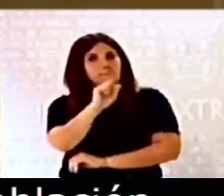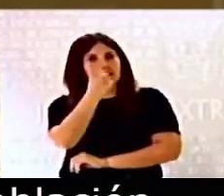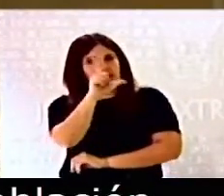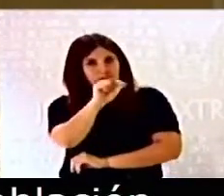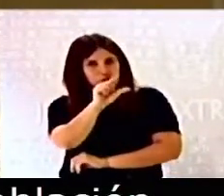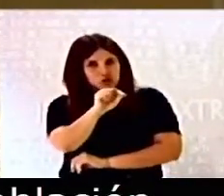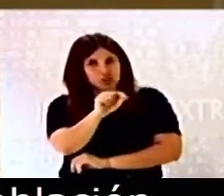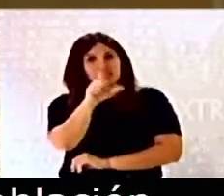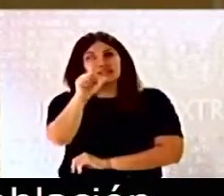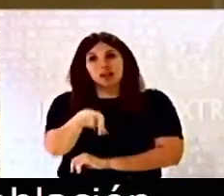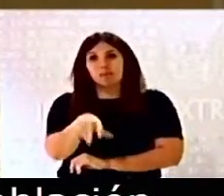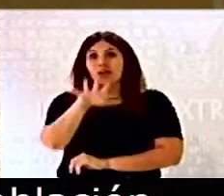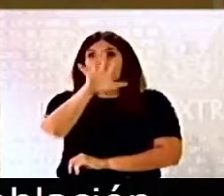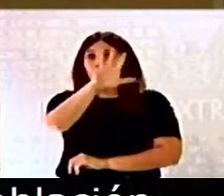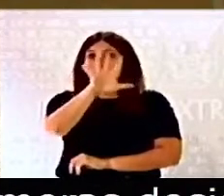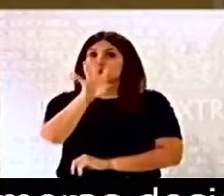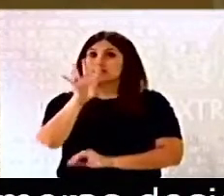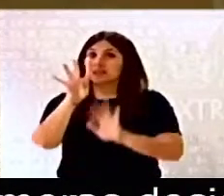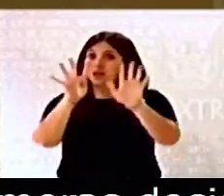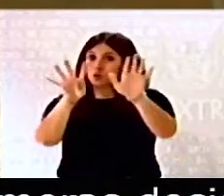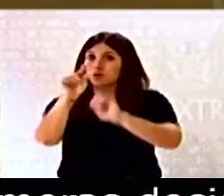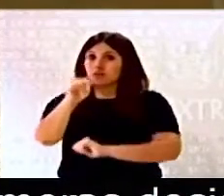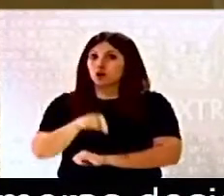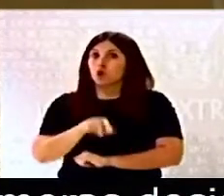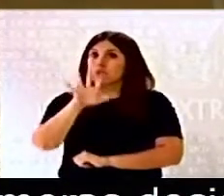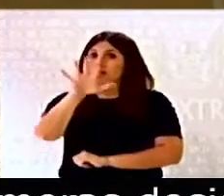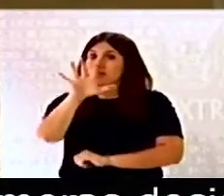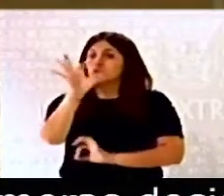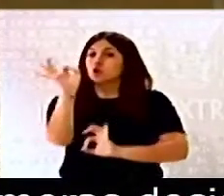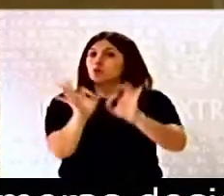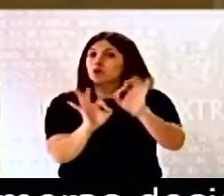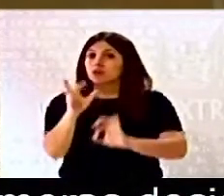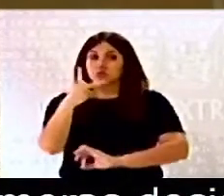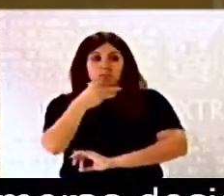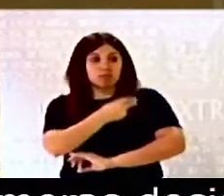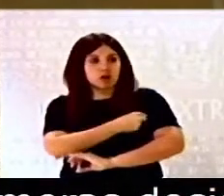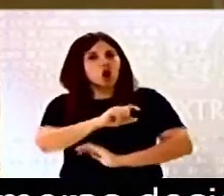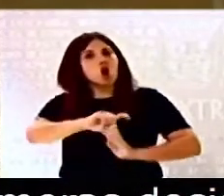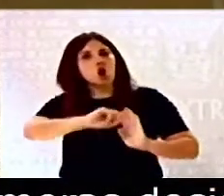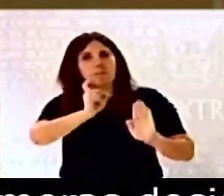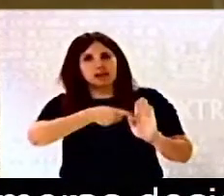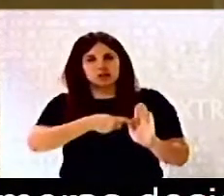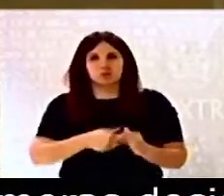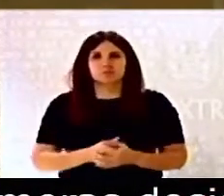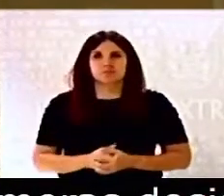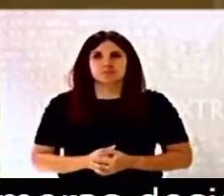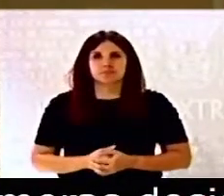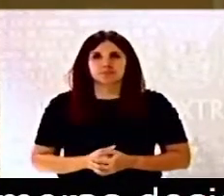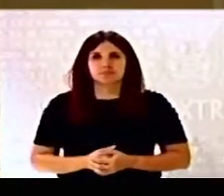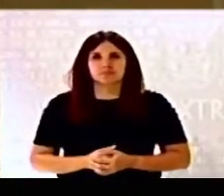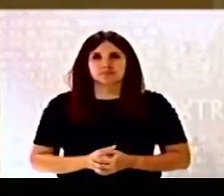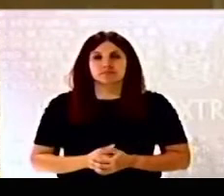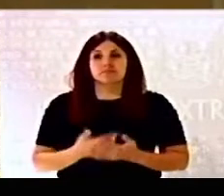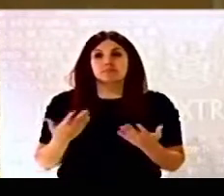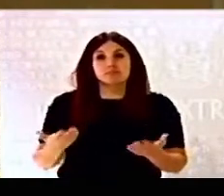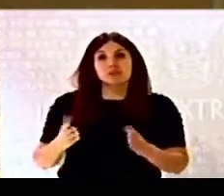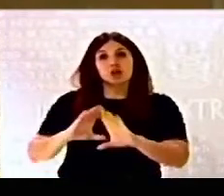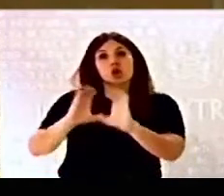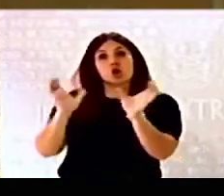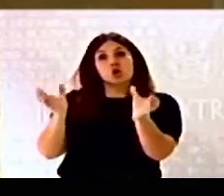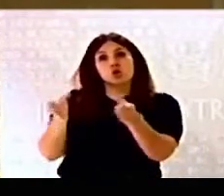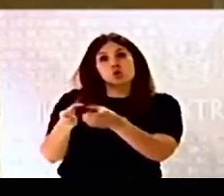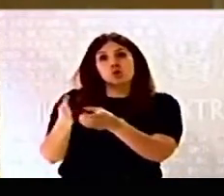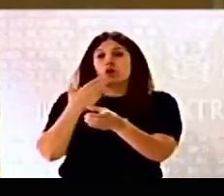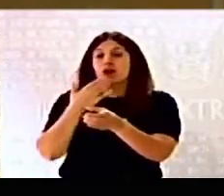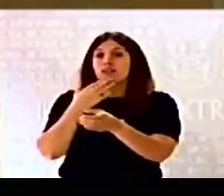un 59,5% con dosis completas. Y en el grupo de los 30 a los 39 años tenemos